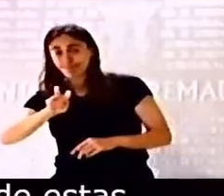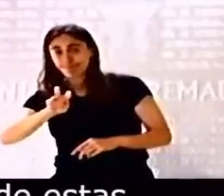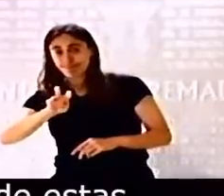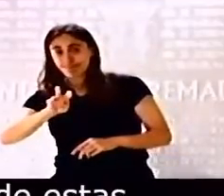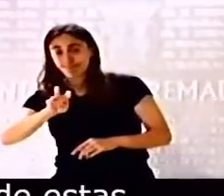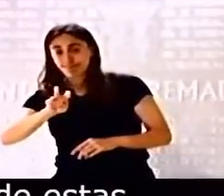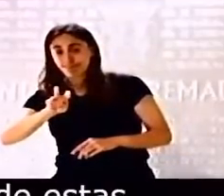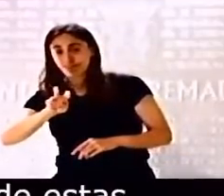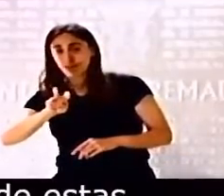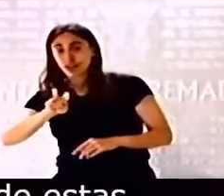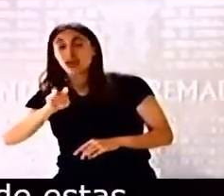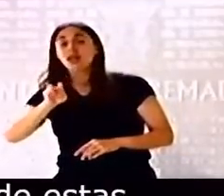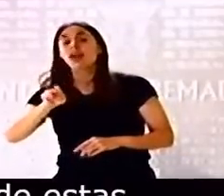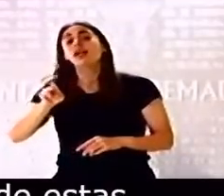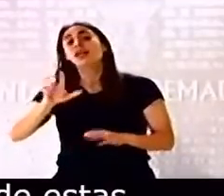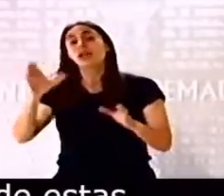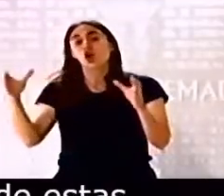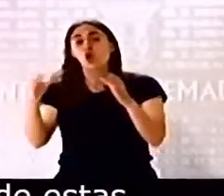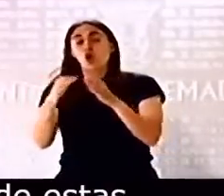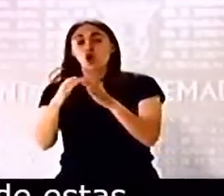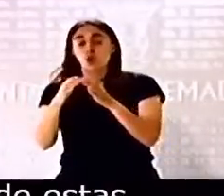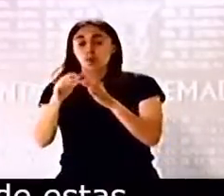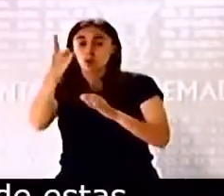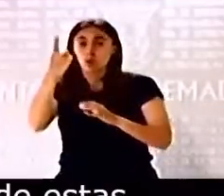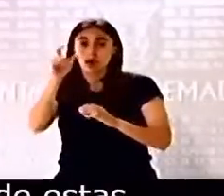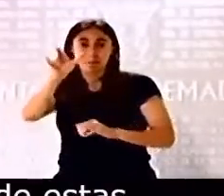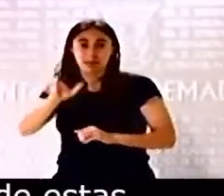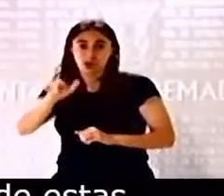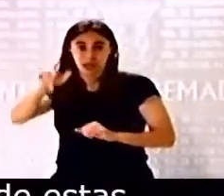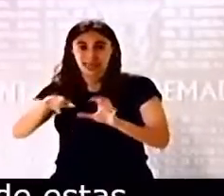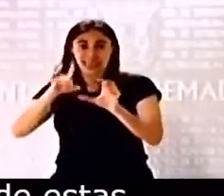habían sido contratados por un empresario extremeño.